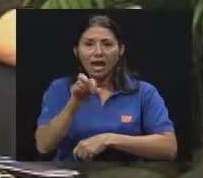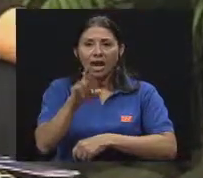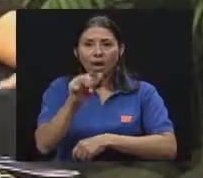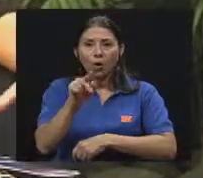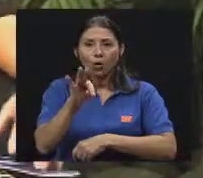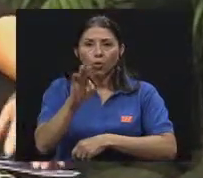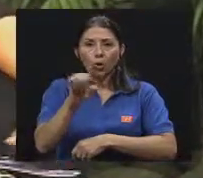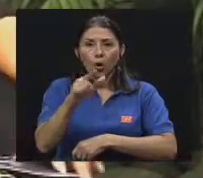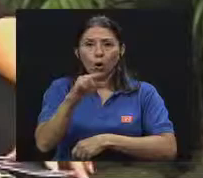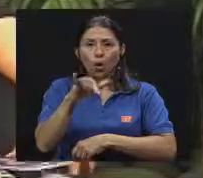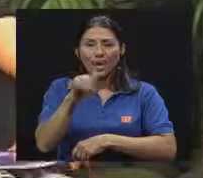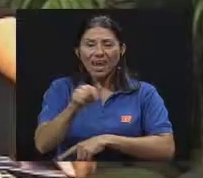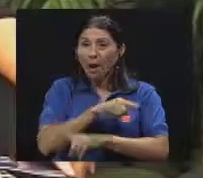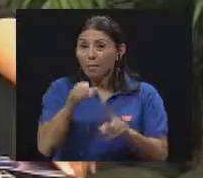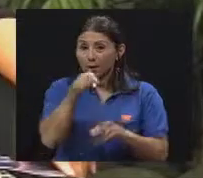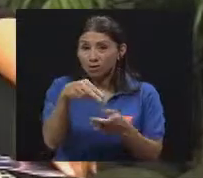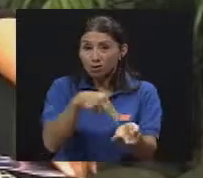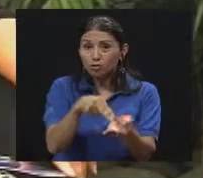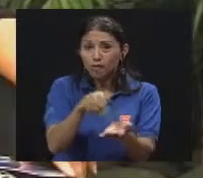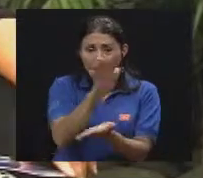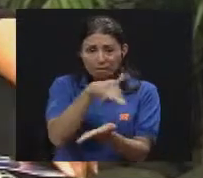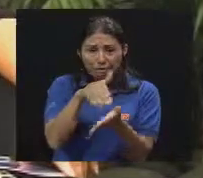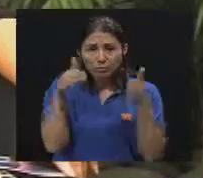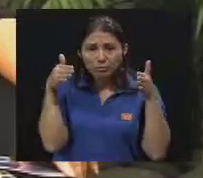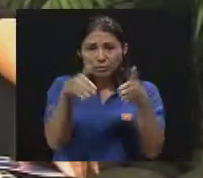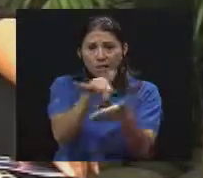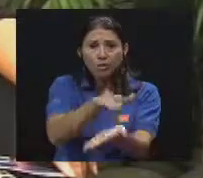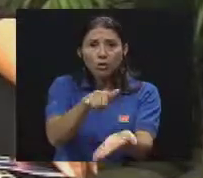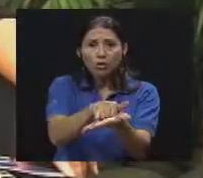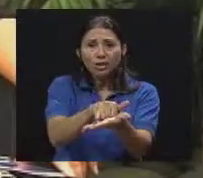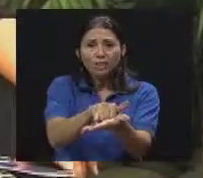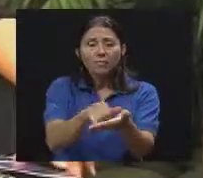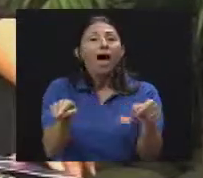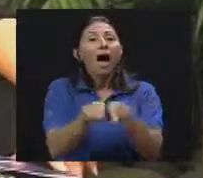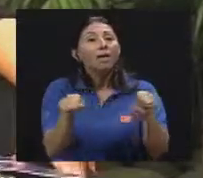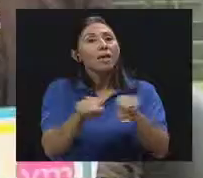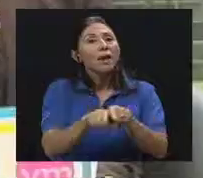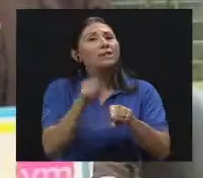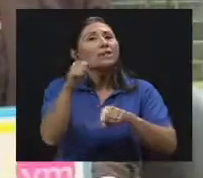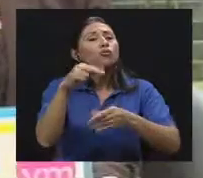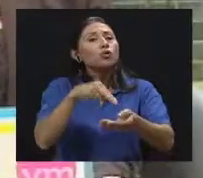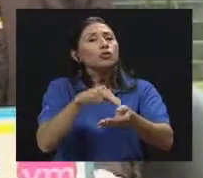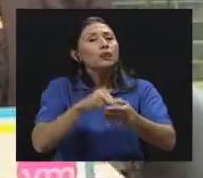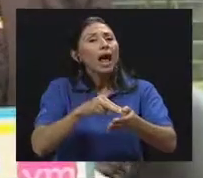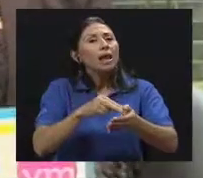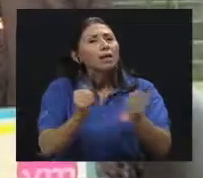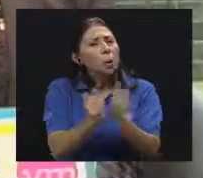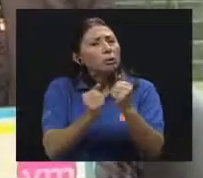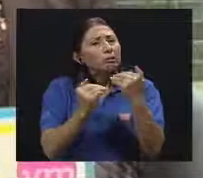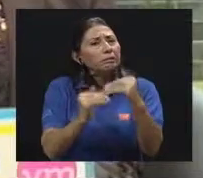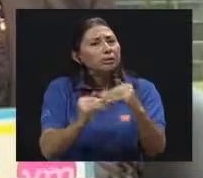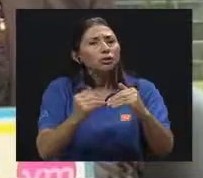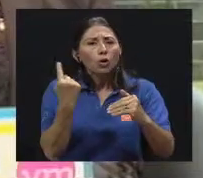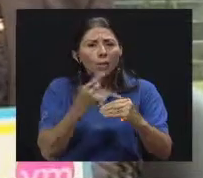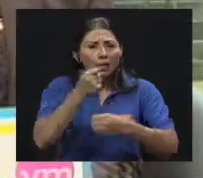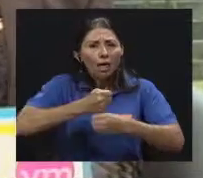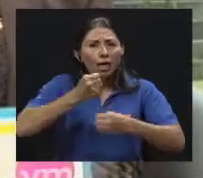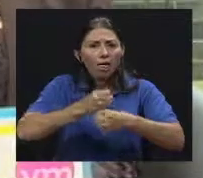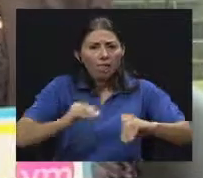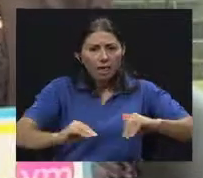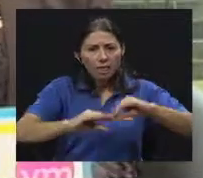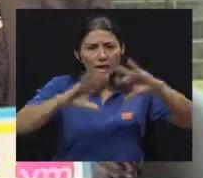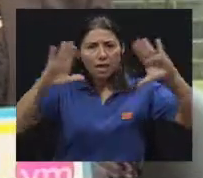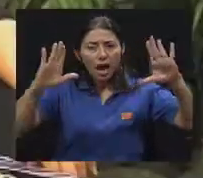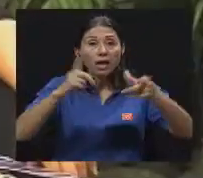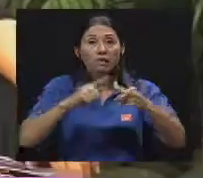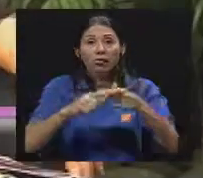que está centralizado acá en San José, ¿verdad?, que además es un hospital de día, o sea, ¿no?, con limitaciones. Con ciertas limitaciones, ¿verdad? Entonces se está trabajando